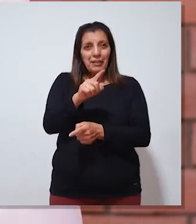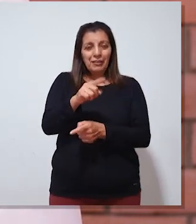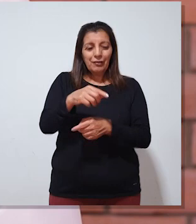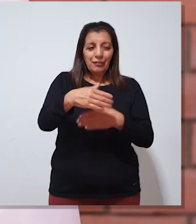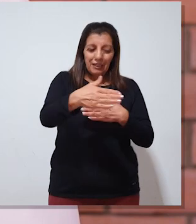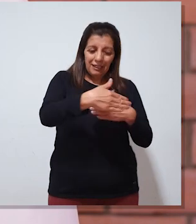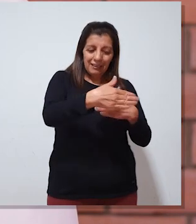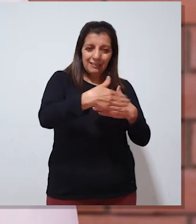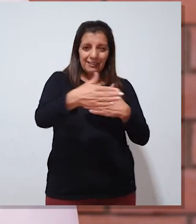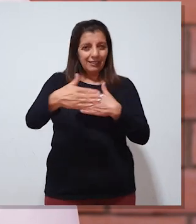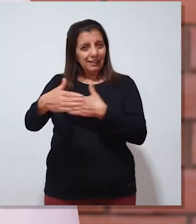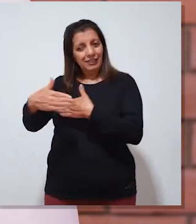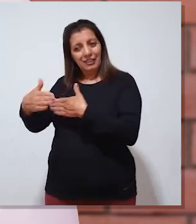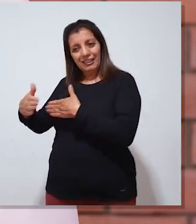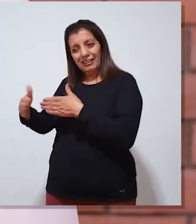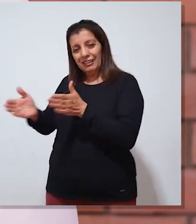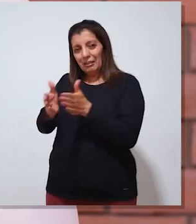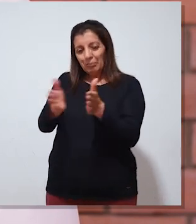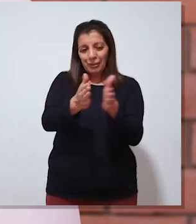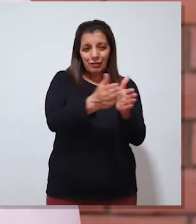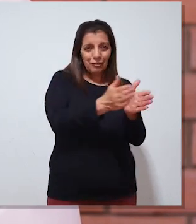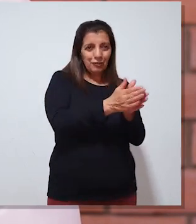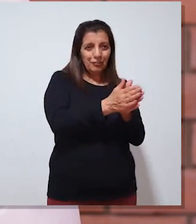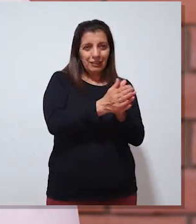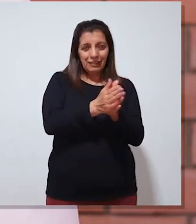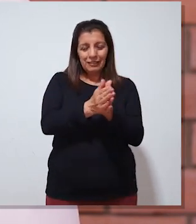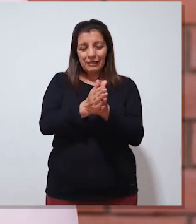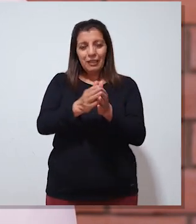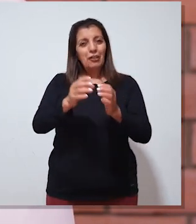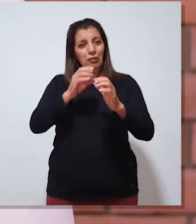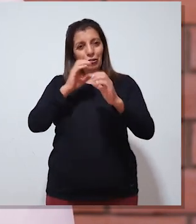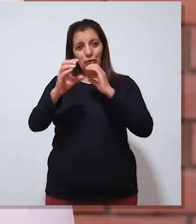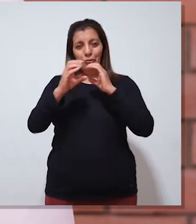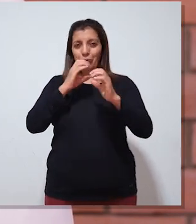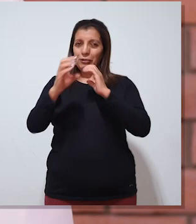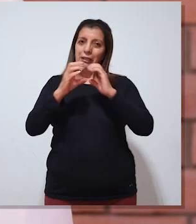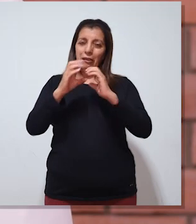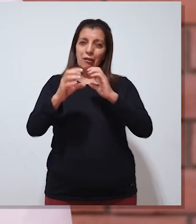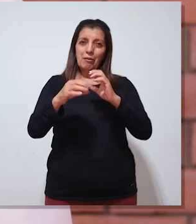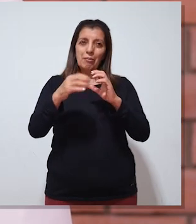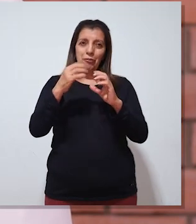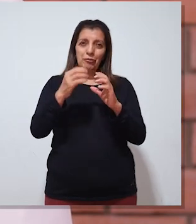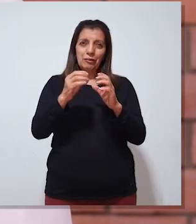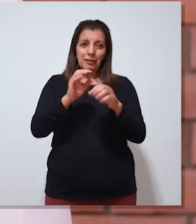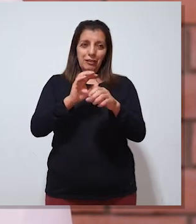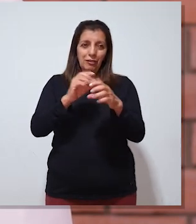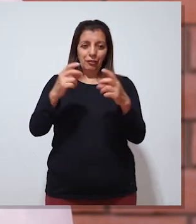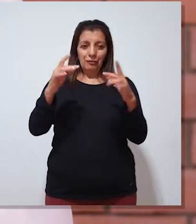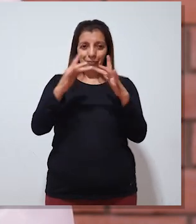nos seguían invitando a procurar la comunicación con la mejor creatividad